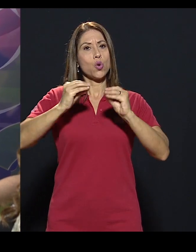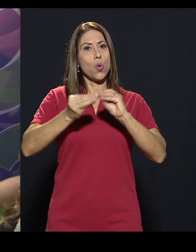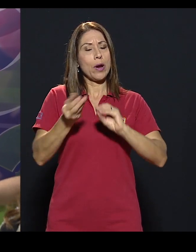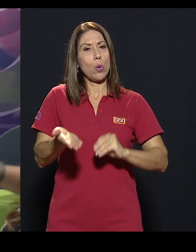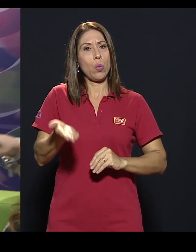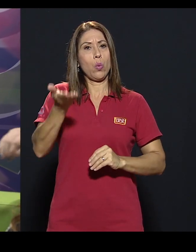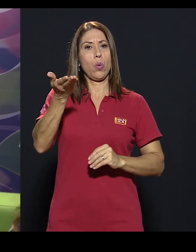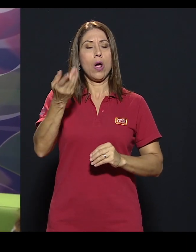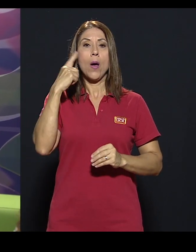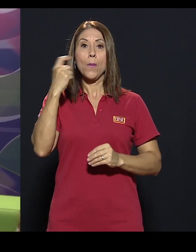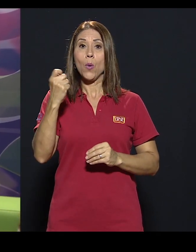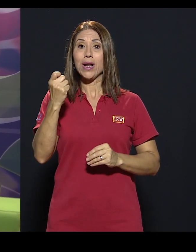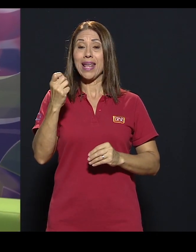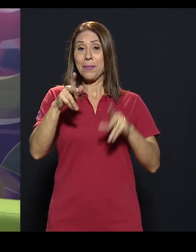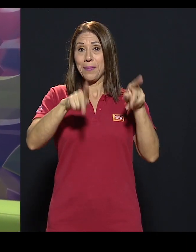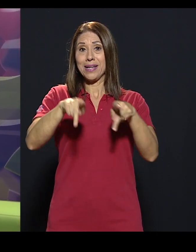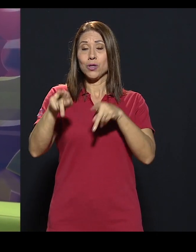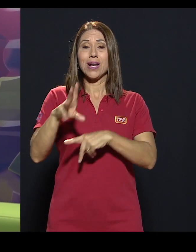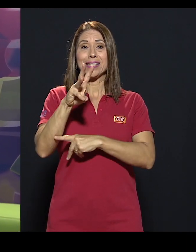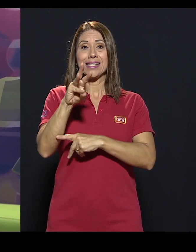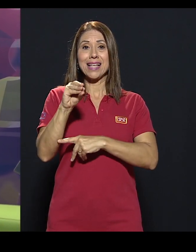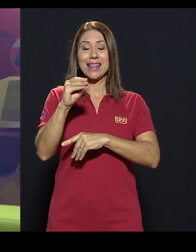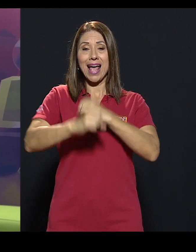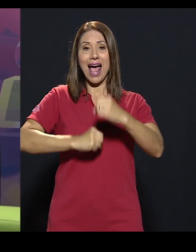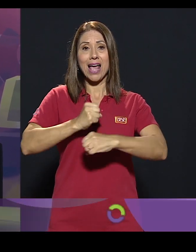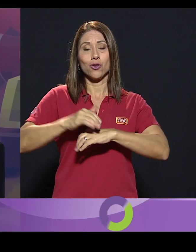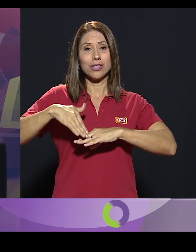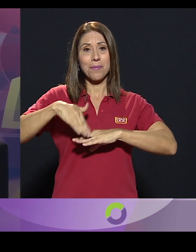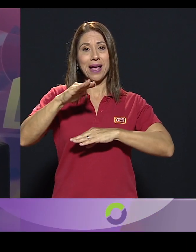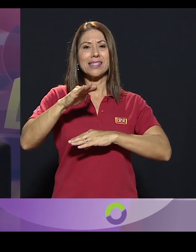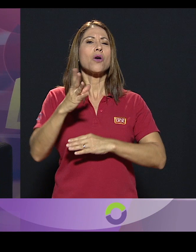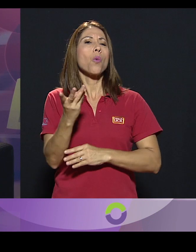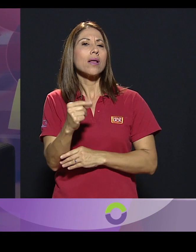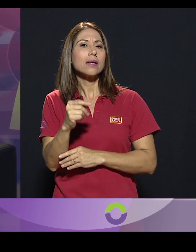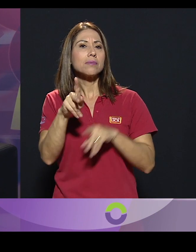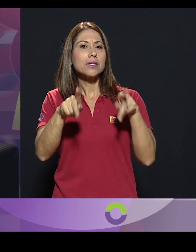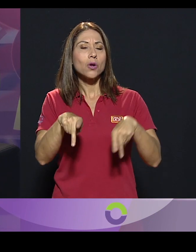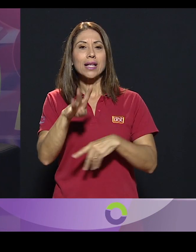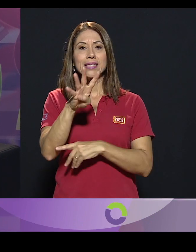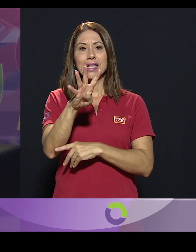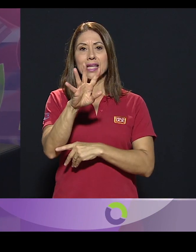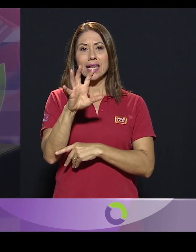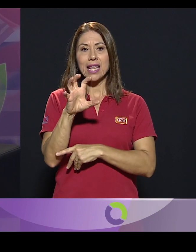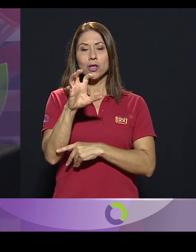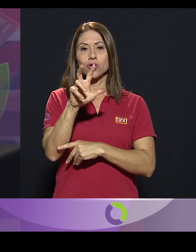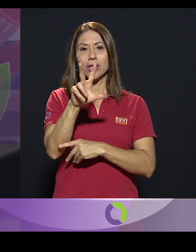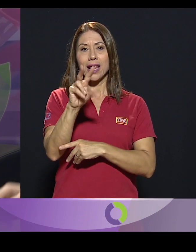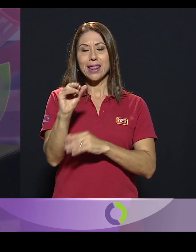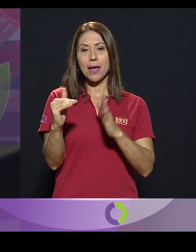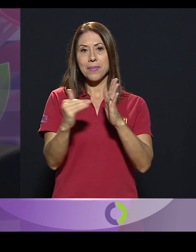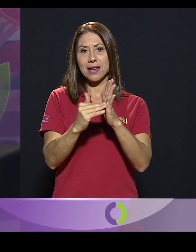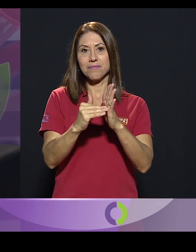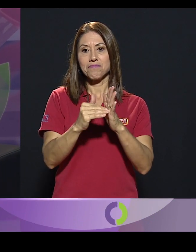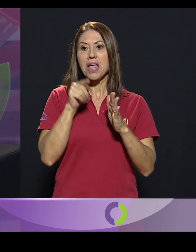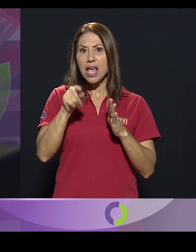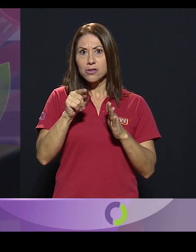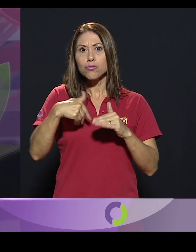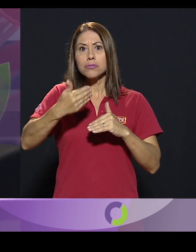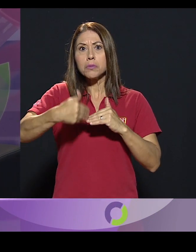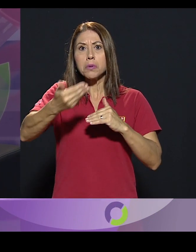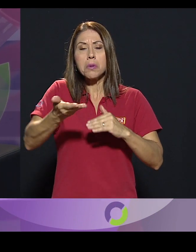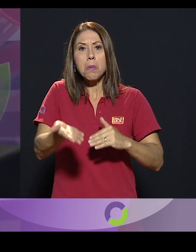de 60 años y más de 530,000 personas. Y esto se va a aumentar en muy corto tiempo y va a llegar en